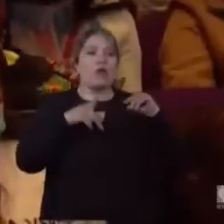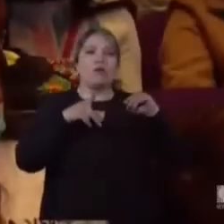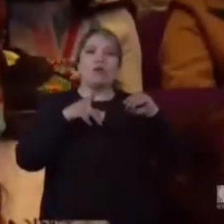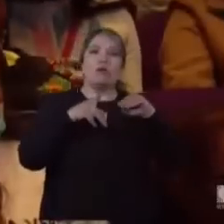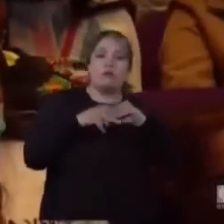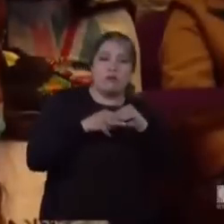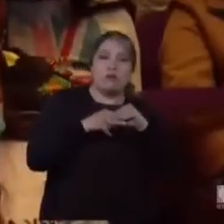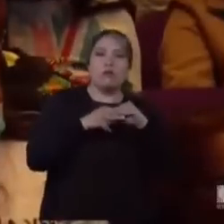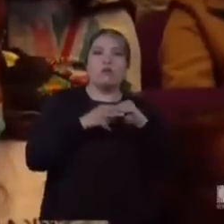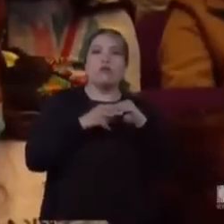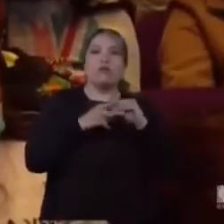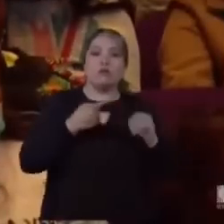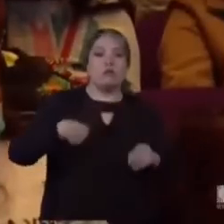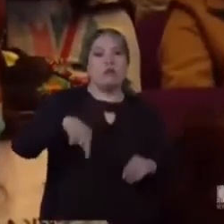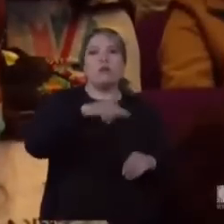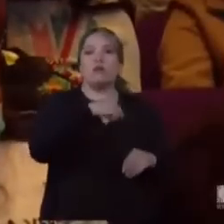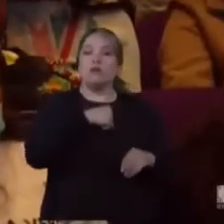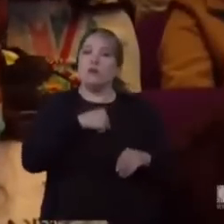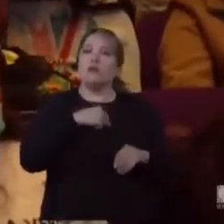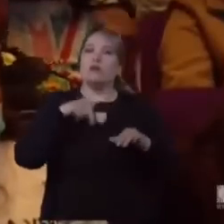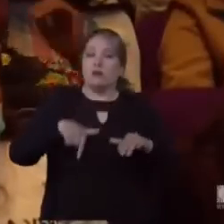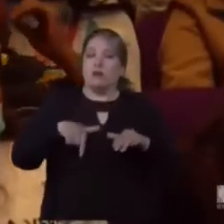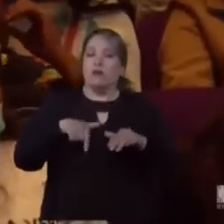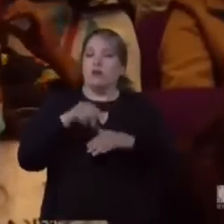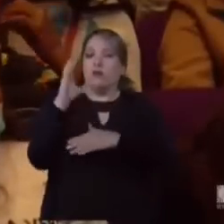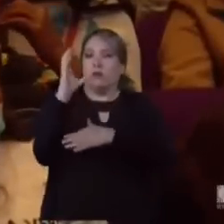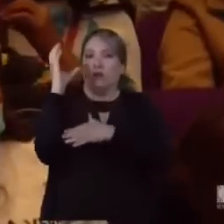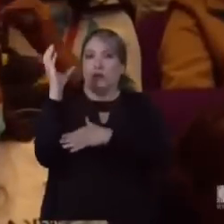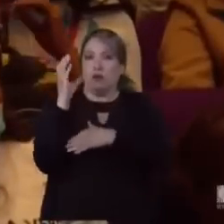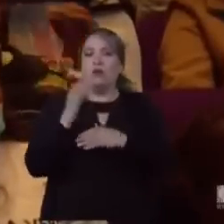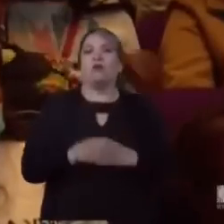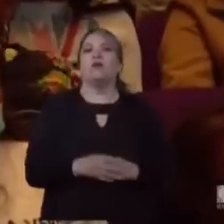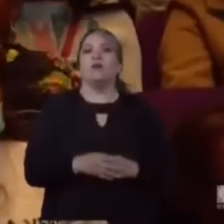nosotros, nosotras, de una nación.